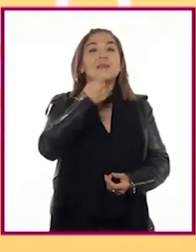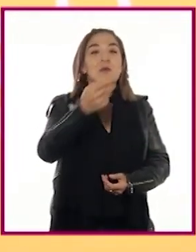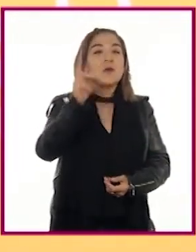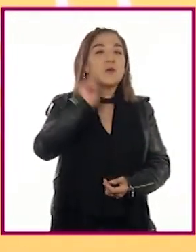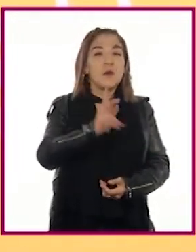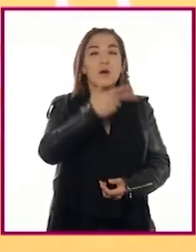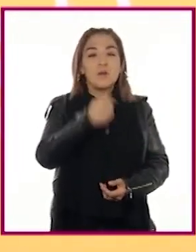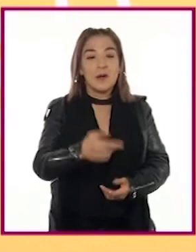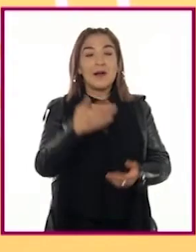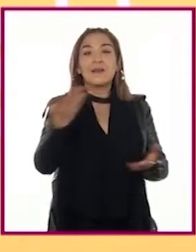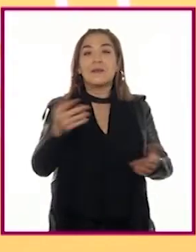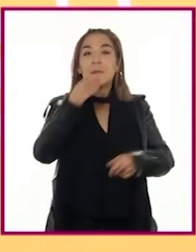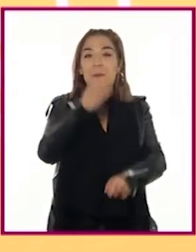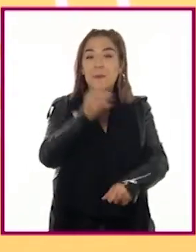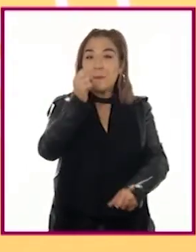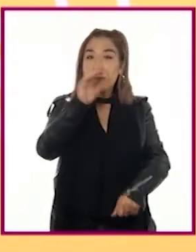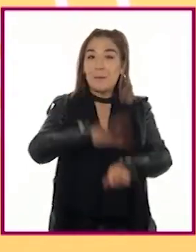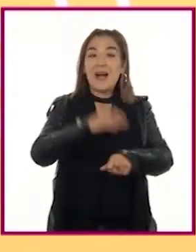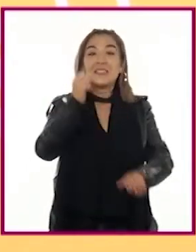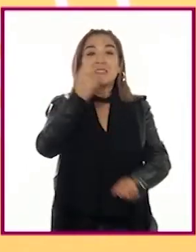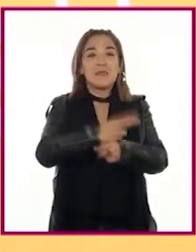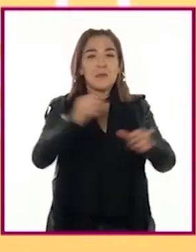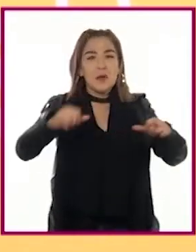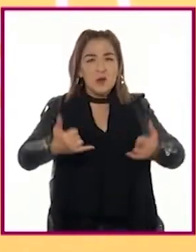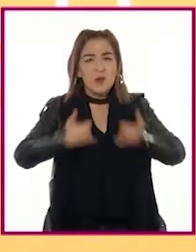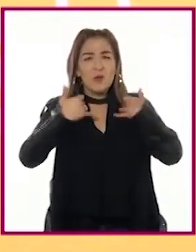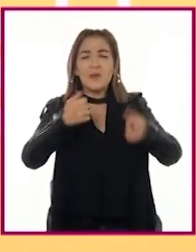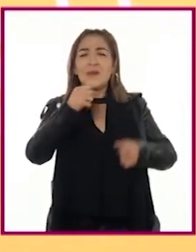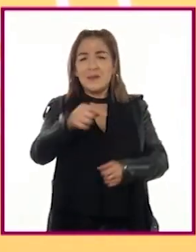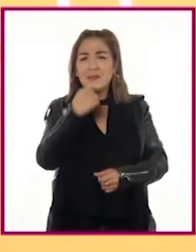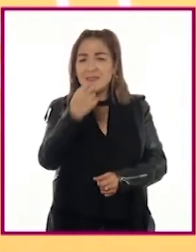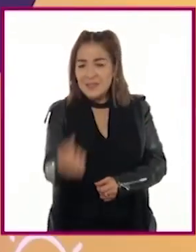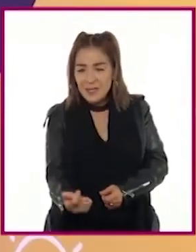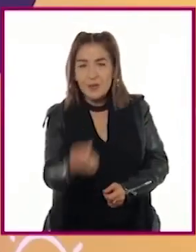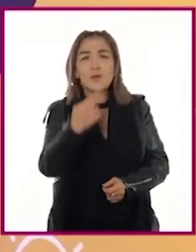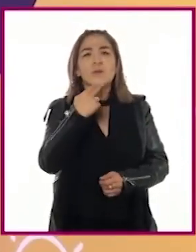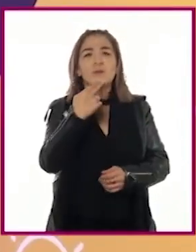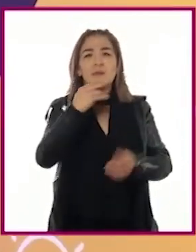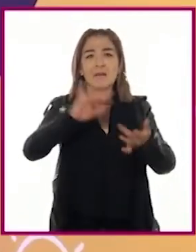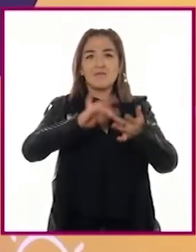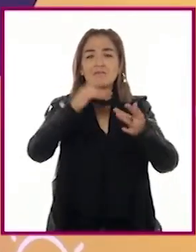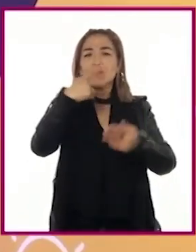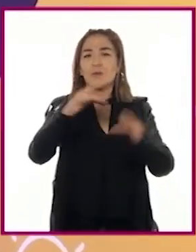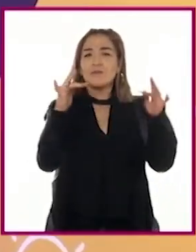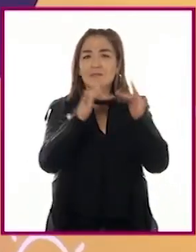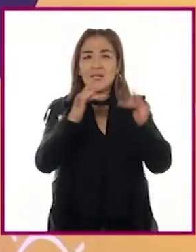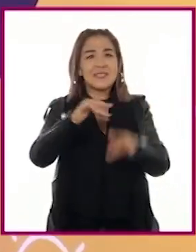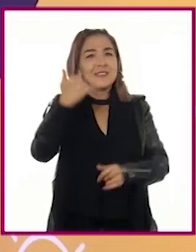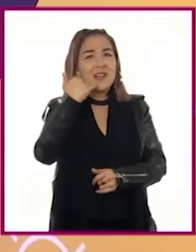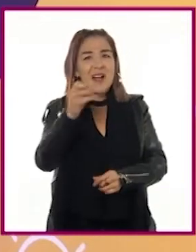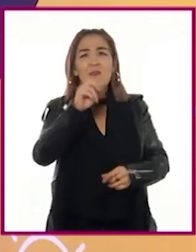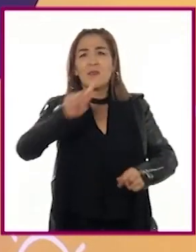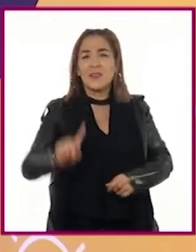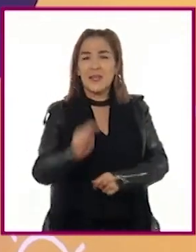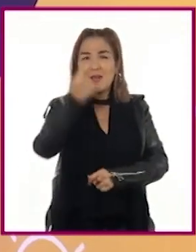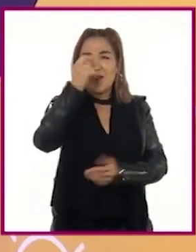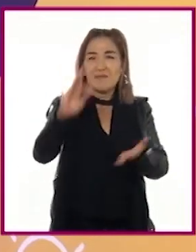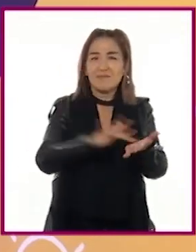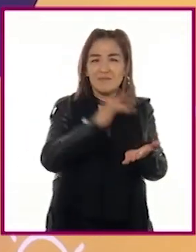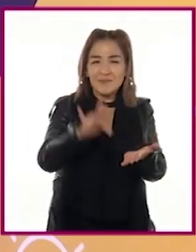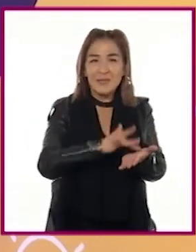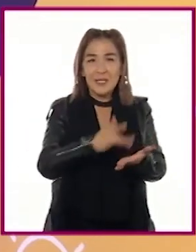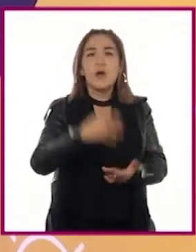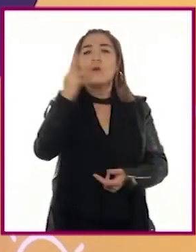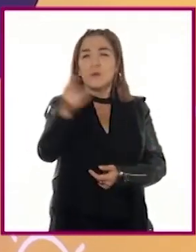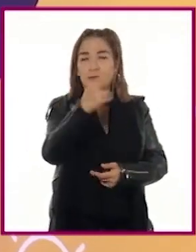manipular a edades más tempranas equipos sofisticados de tecnología. Por ejemplo, la mayoría de ustedes, considerando